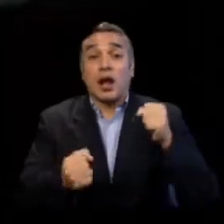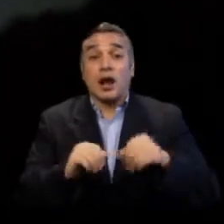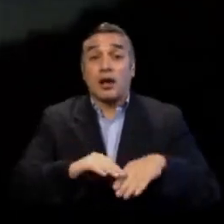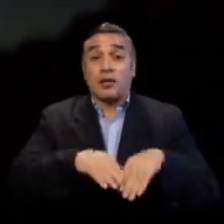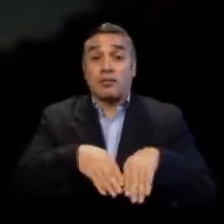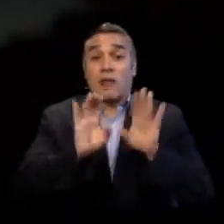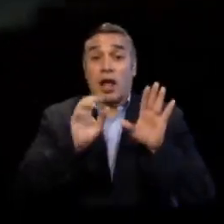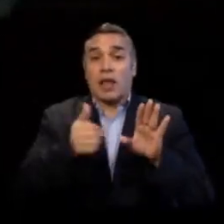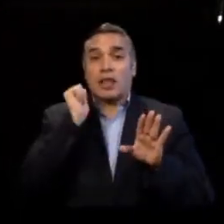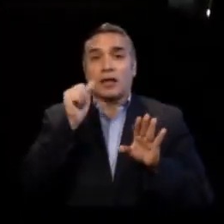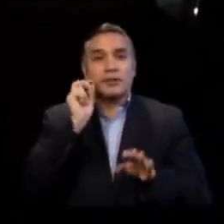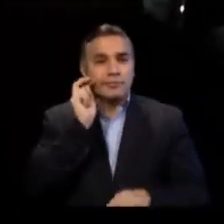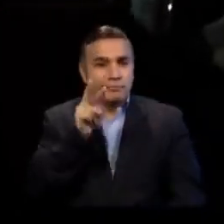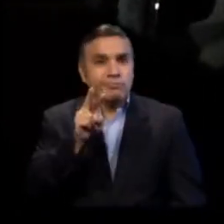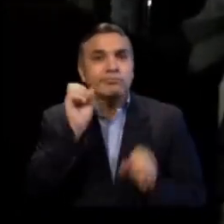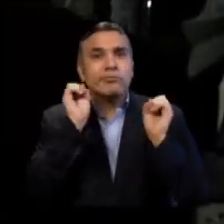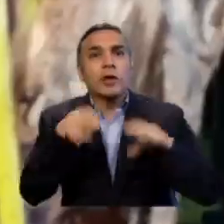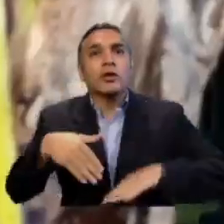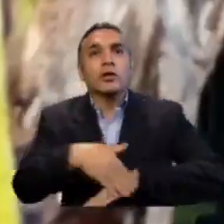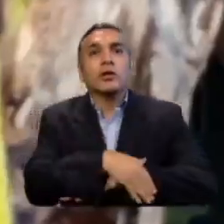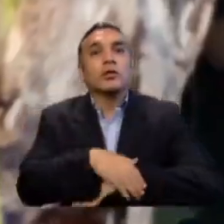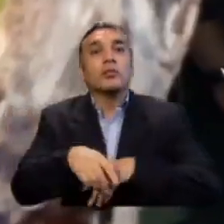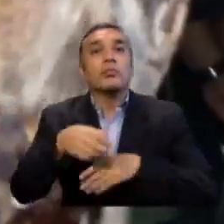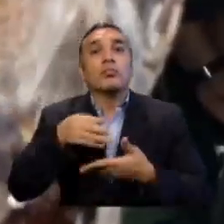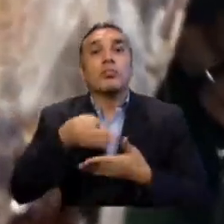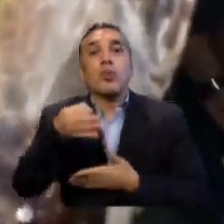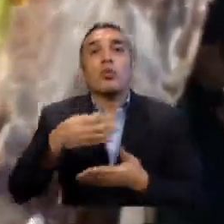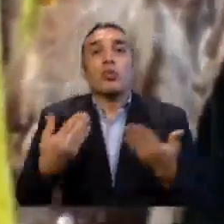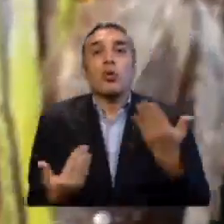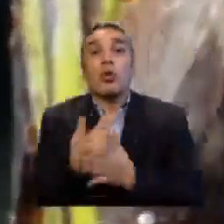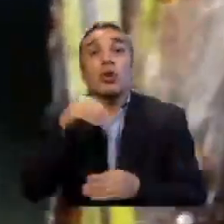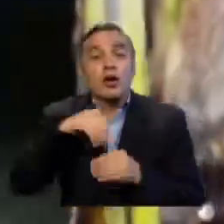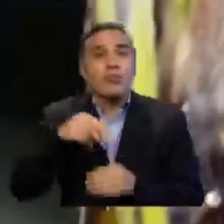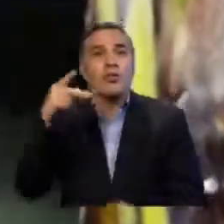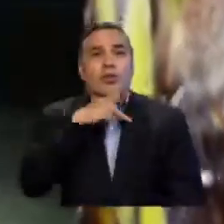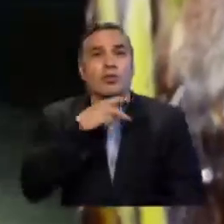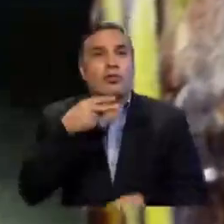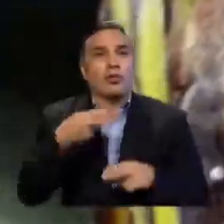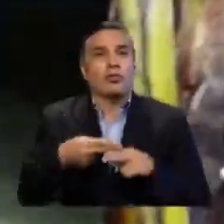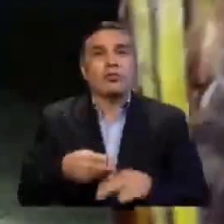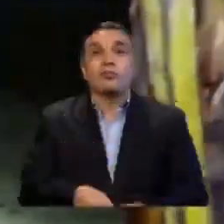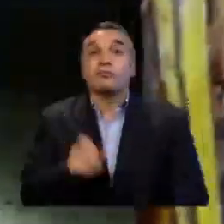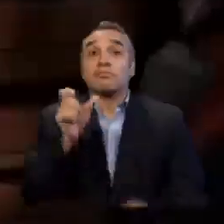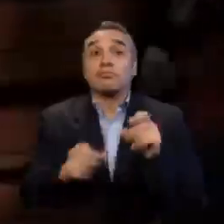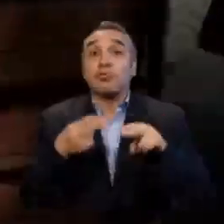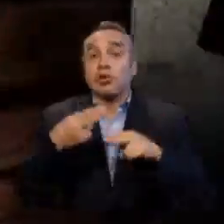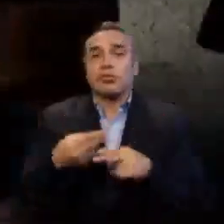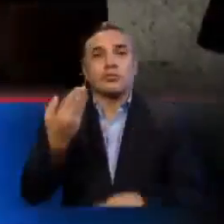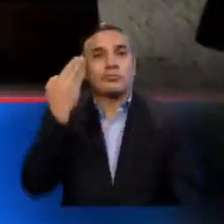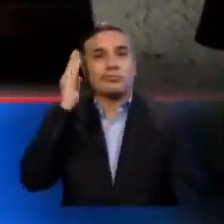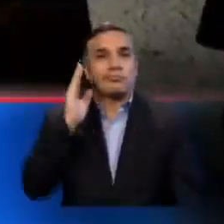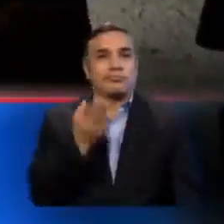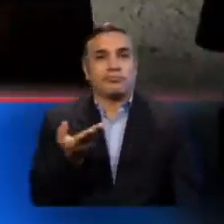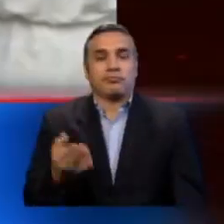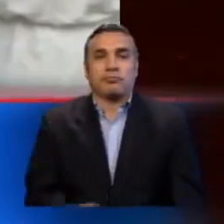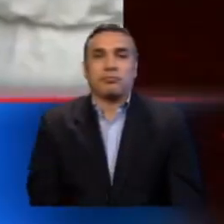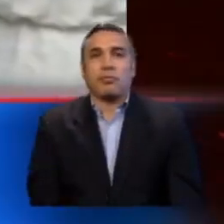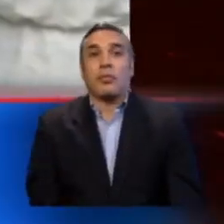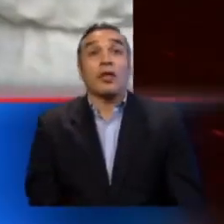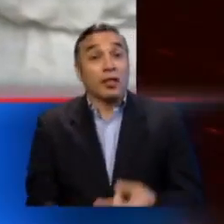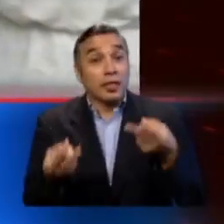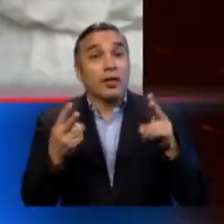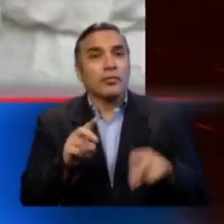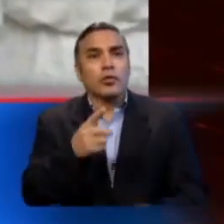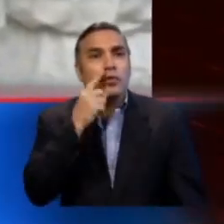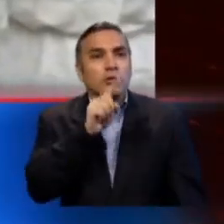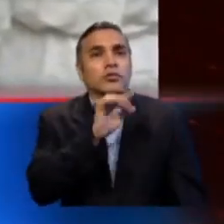automóvil abandonado en una carretera de la parroquia Pueblo Nuevo del cantón Puerto Viejo. Las víctimas aún no son identificadas. Así